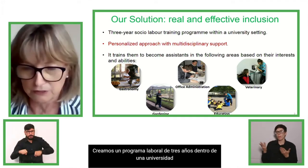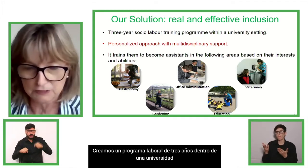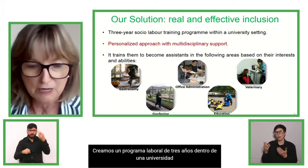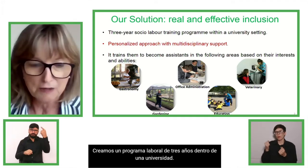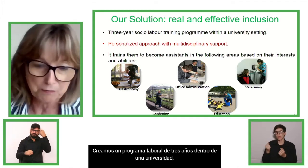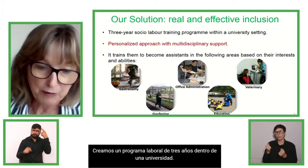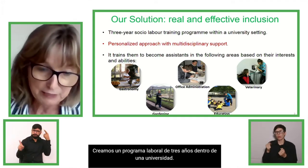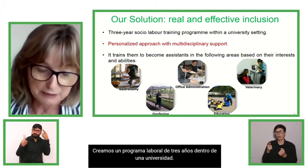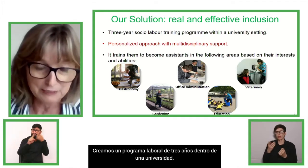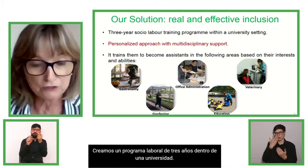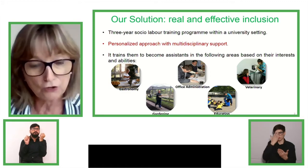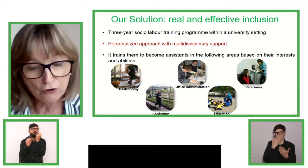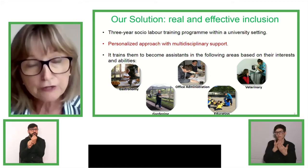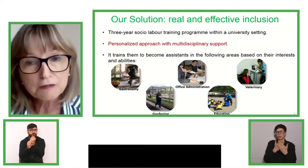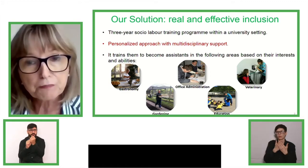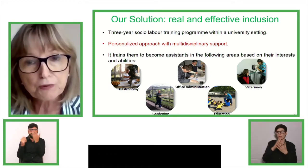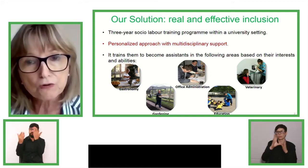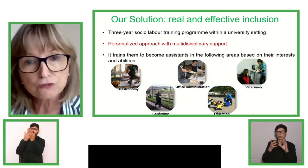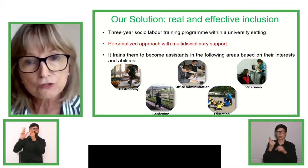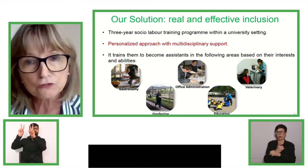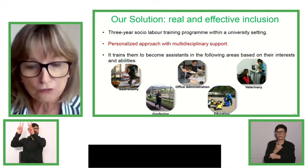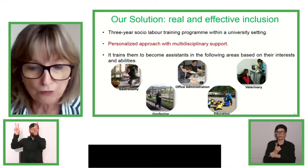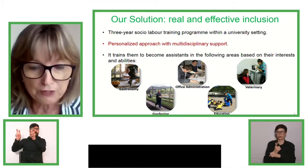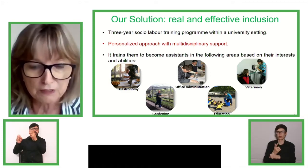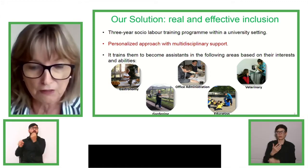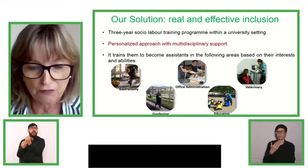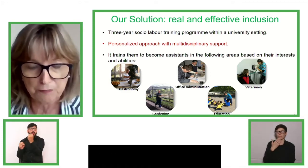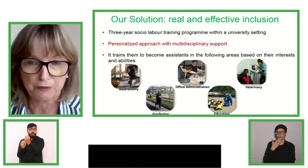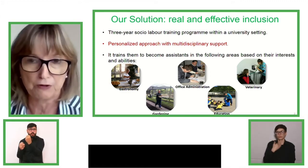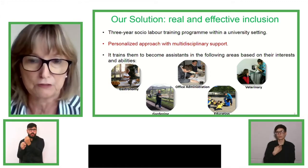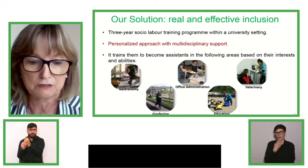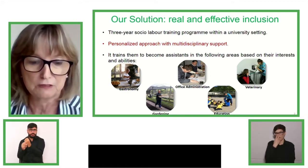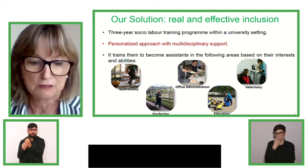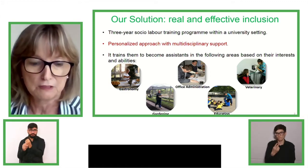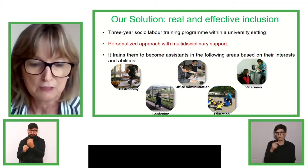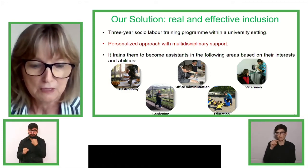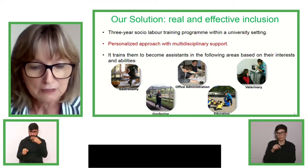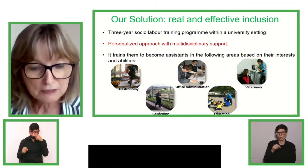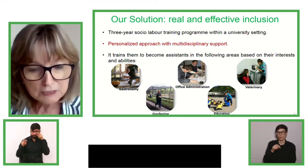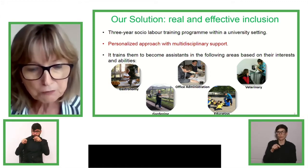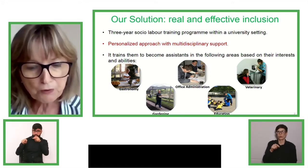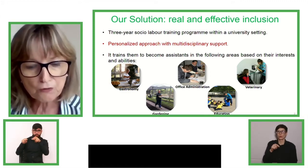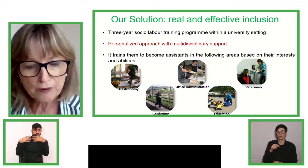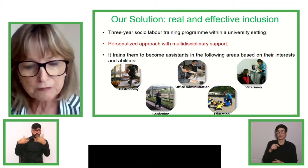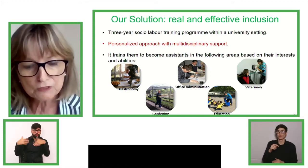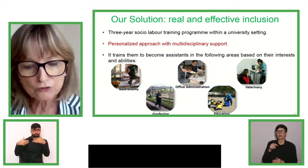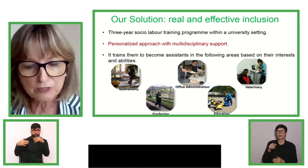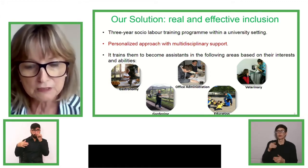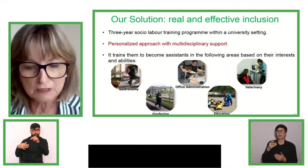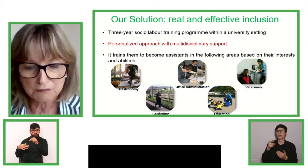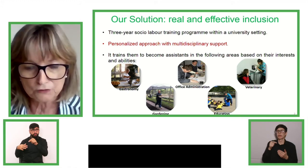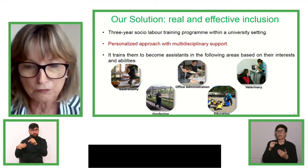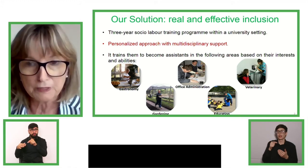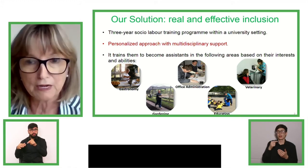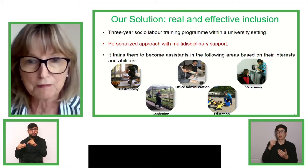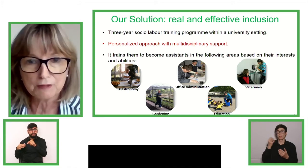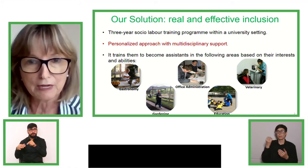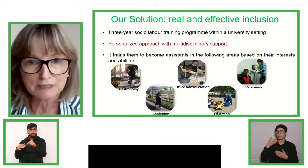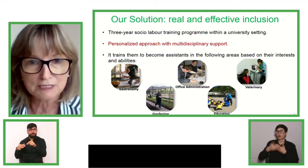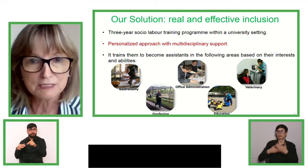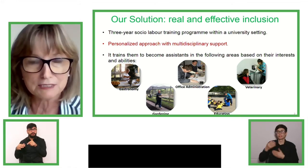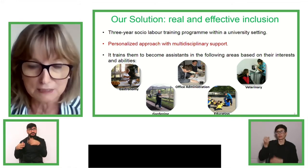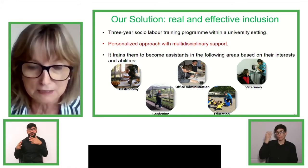de formación laboral. Y tuvimos en diferentes carreras, pero en el proceso de aprendizaje con pares. Este